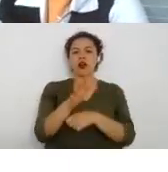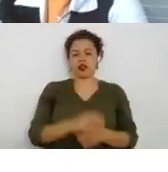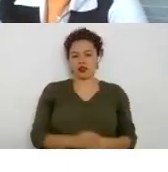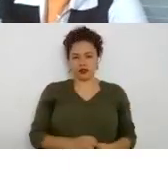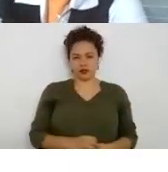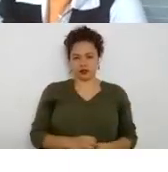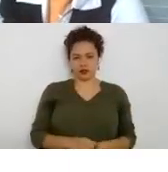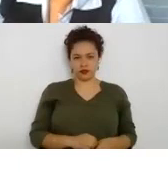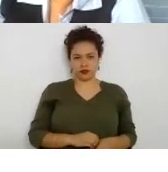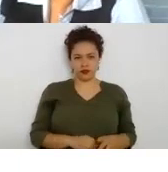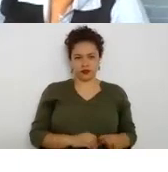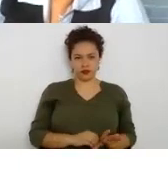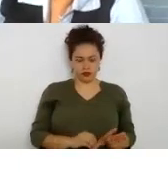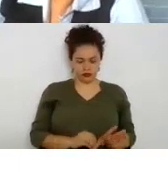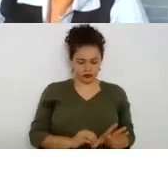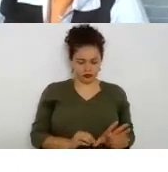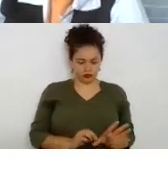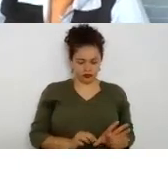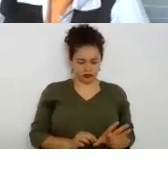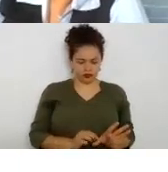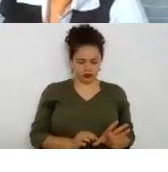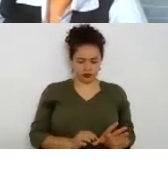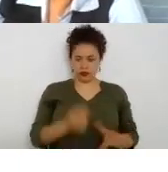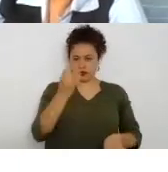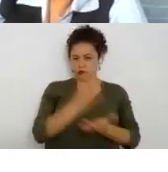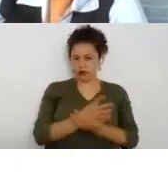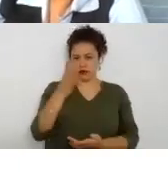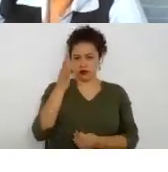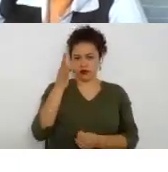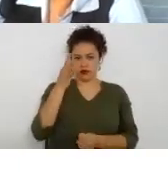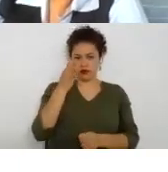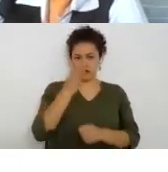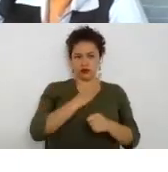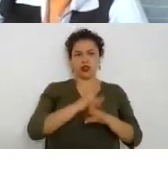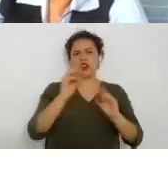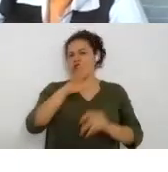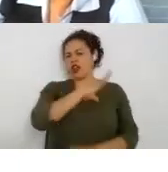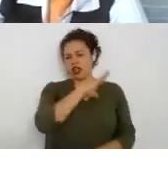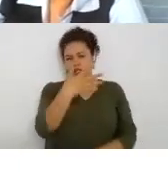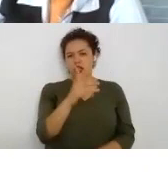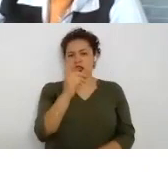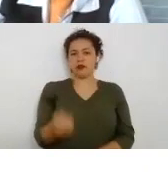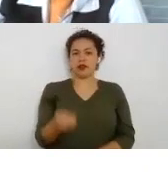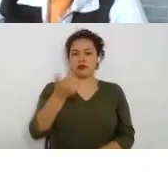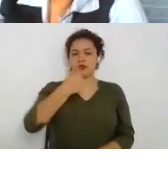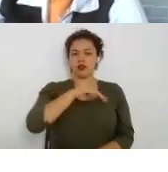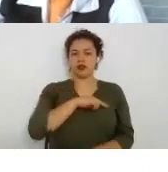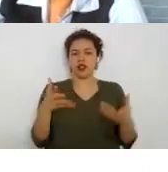Recordemos que no solo en este caso, sino en general, lo primero que tenemos que hacer